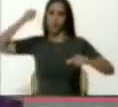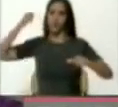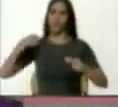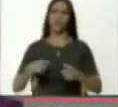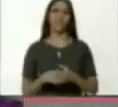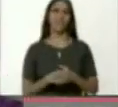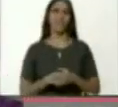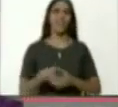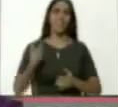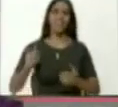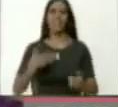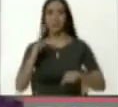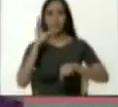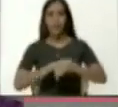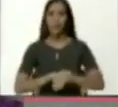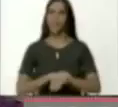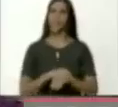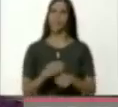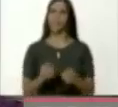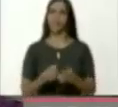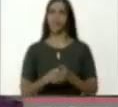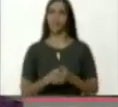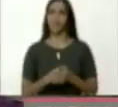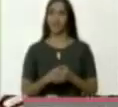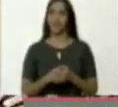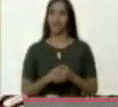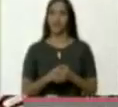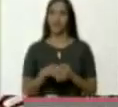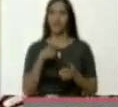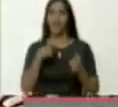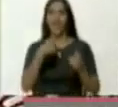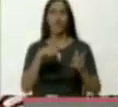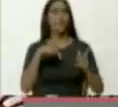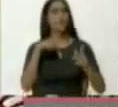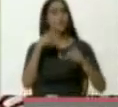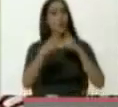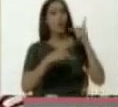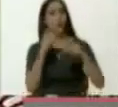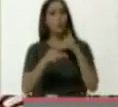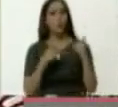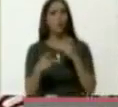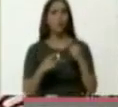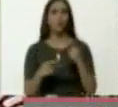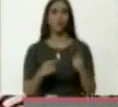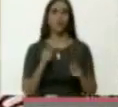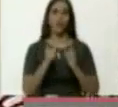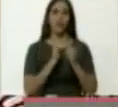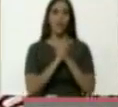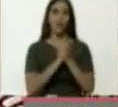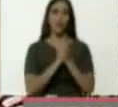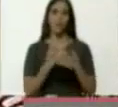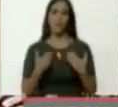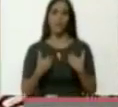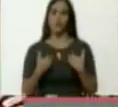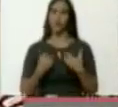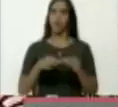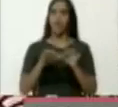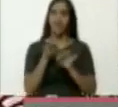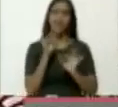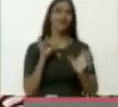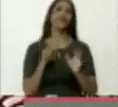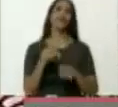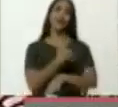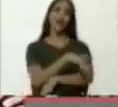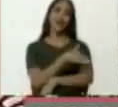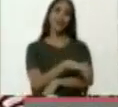como que lo metan preso. Sí, por ahí hay un producto que de mucha usanza de algunos amigos míos, los voy a dejar en la calle,